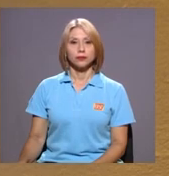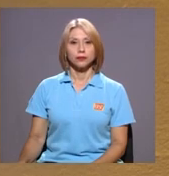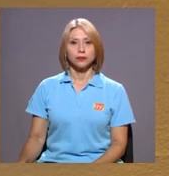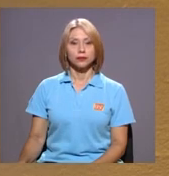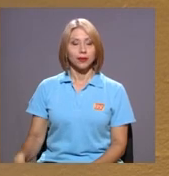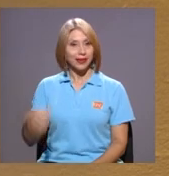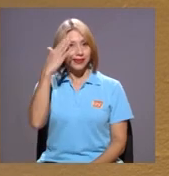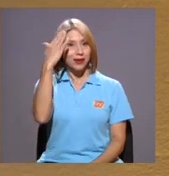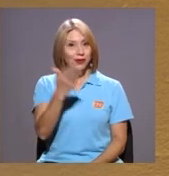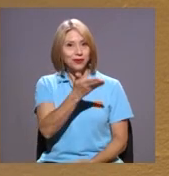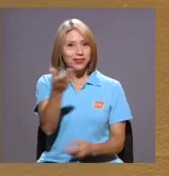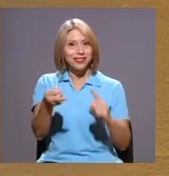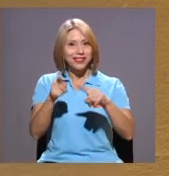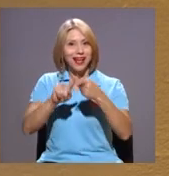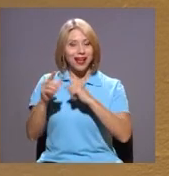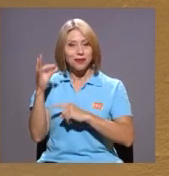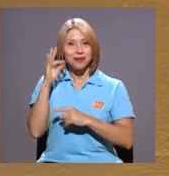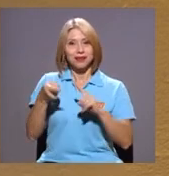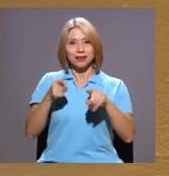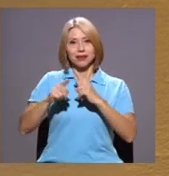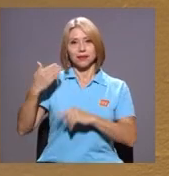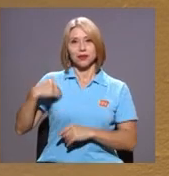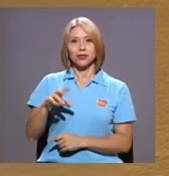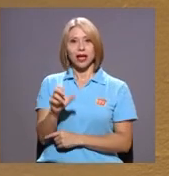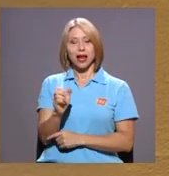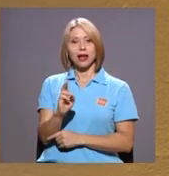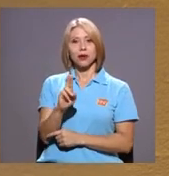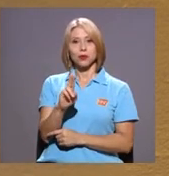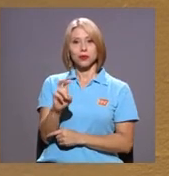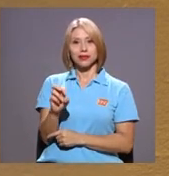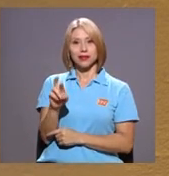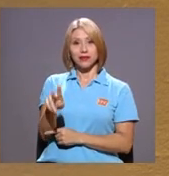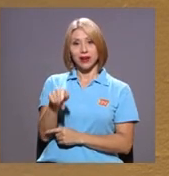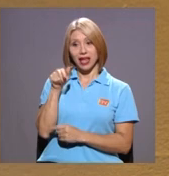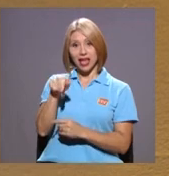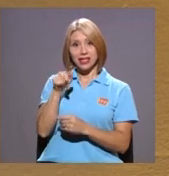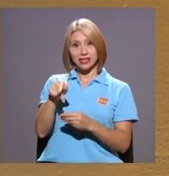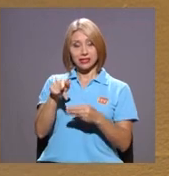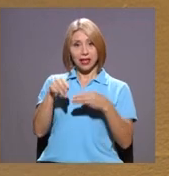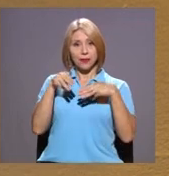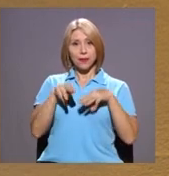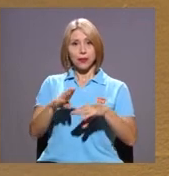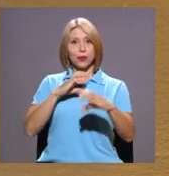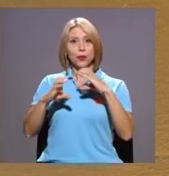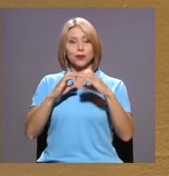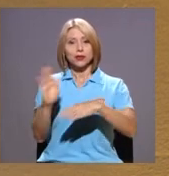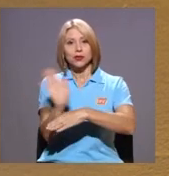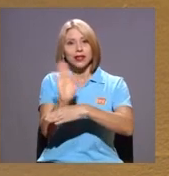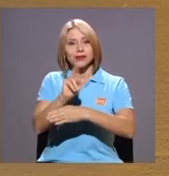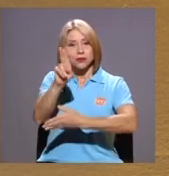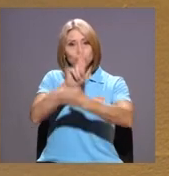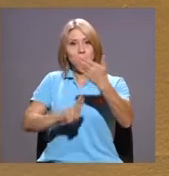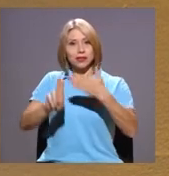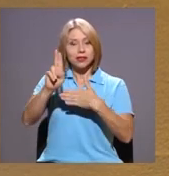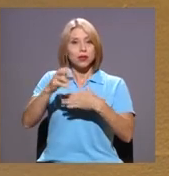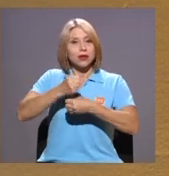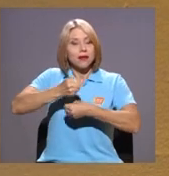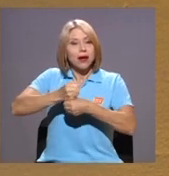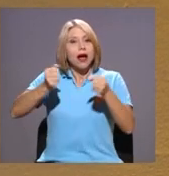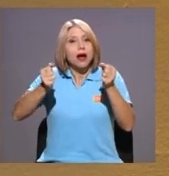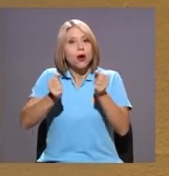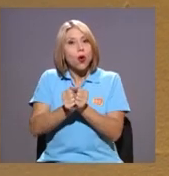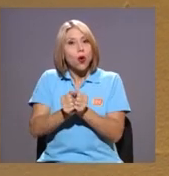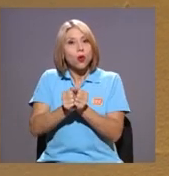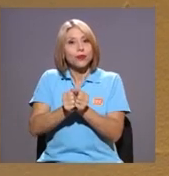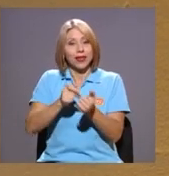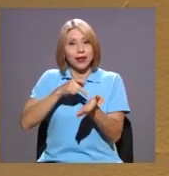Los saludamos, amigas y amigos de Canal UCR, este medio televisivo universitario que se paga con los impuestos que